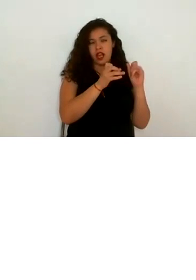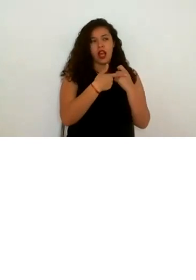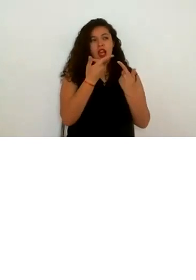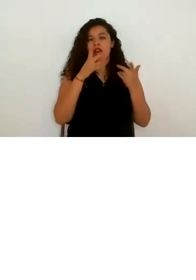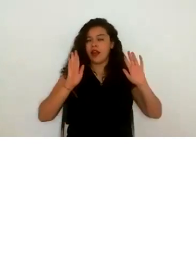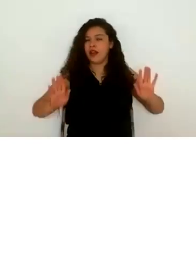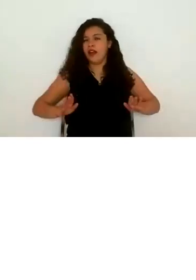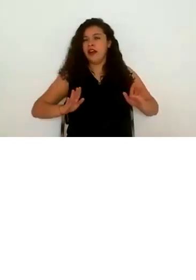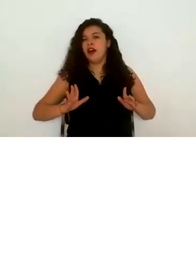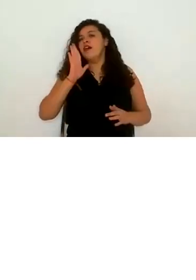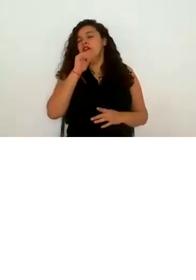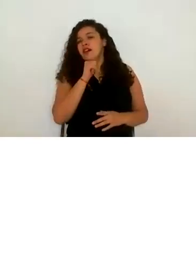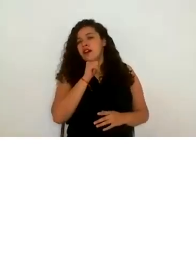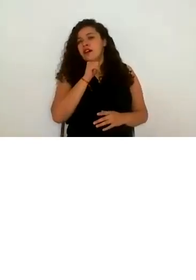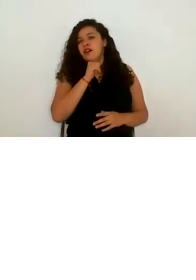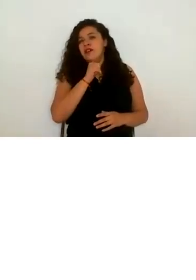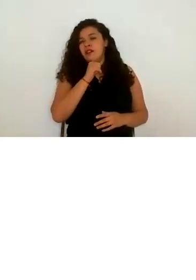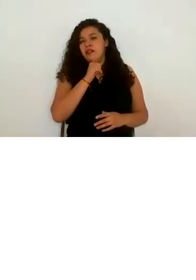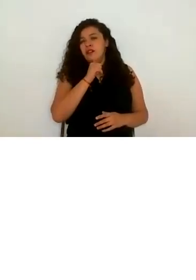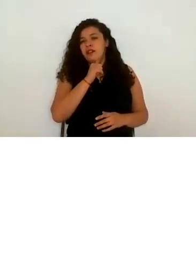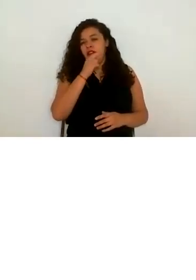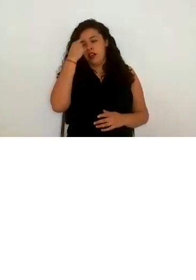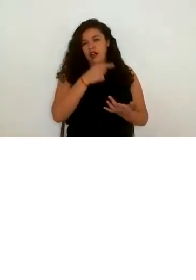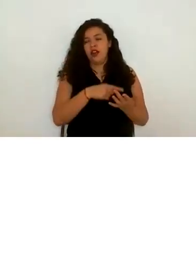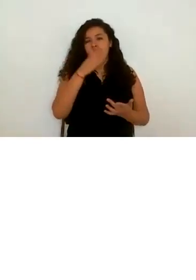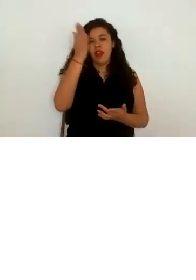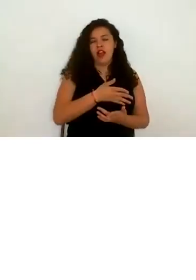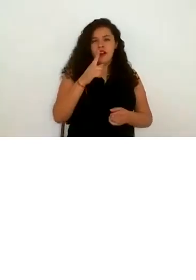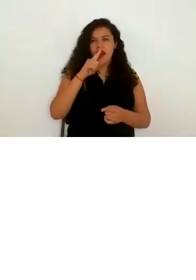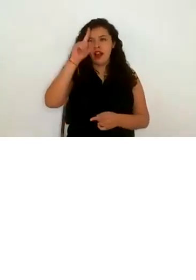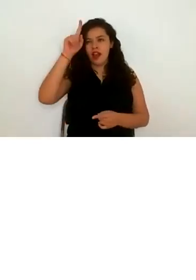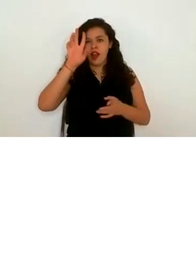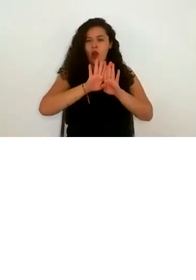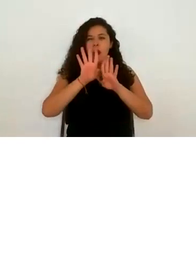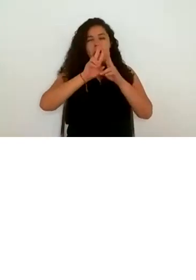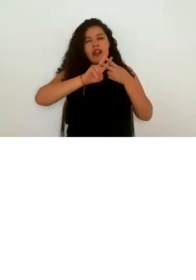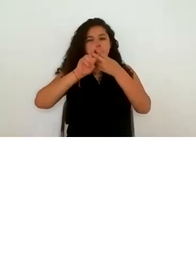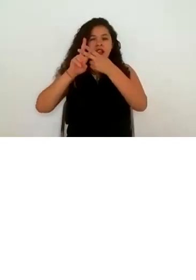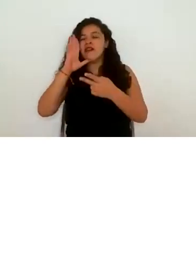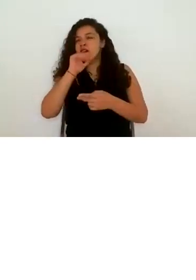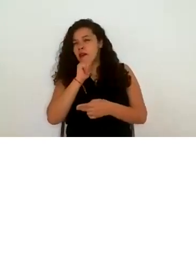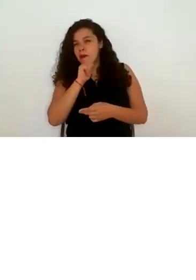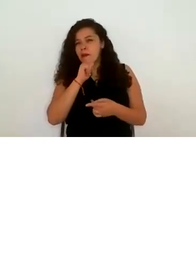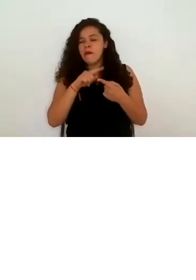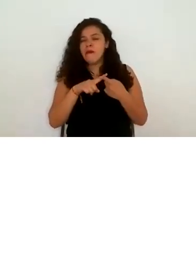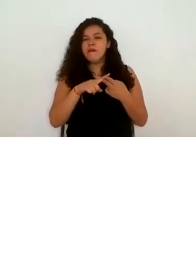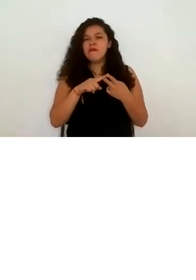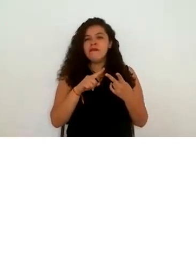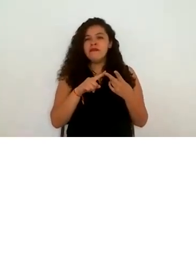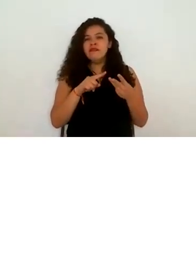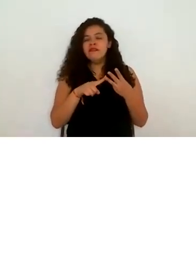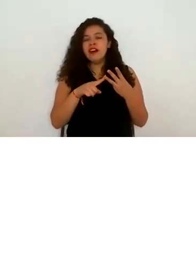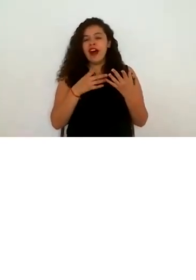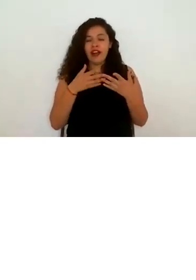caracteres. Entonces, me parece que no permite diagonales, asteriscos. Podemos utilizar en ese caso